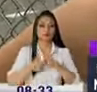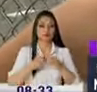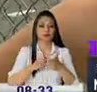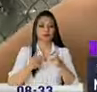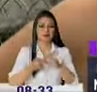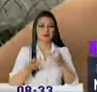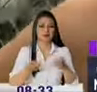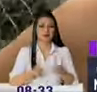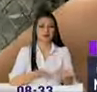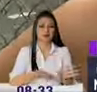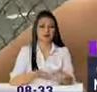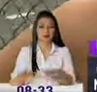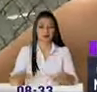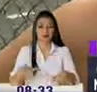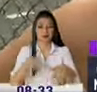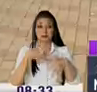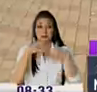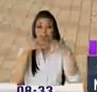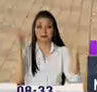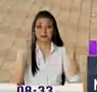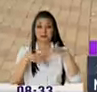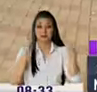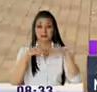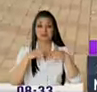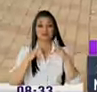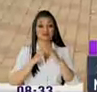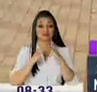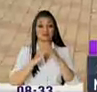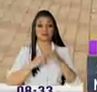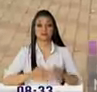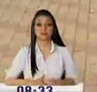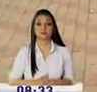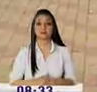y sabe subir todito el olor aquí a la casa. Informó Patricia Aldana.